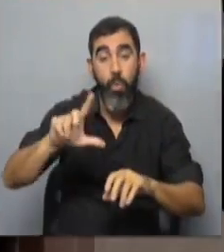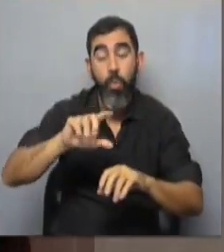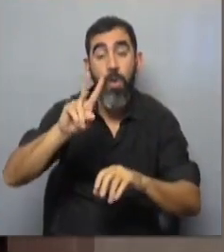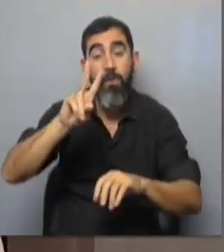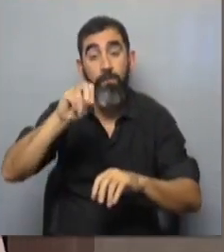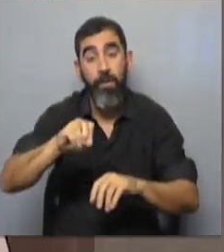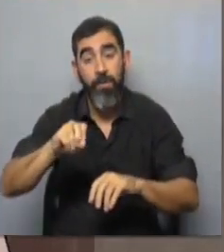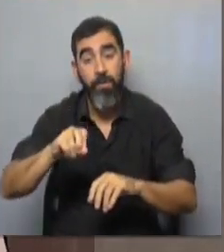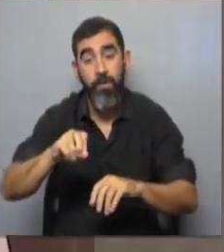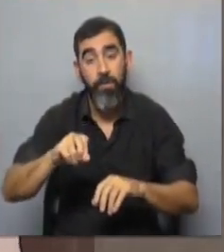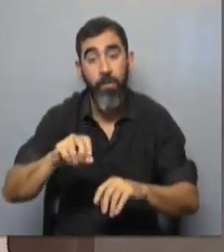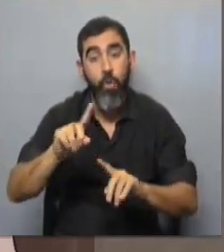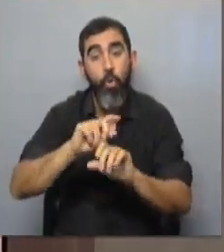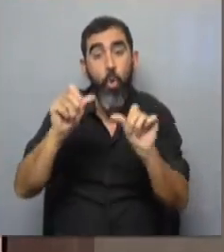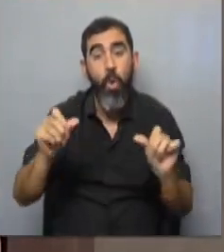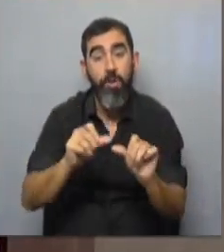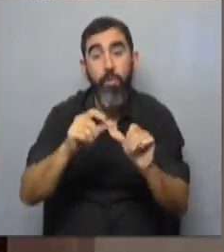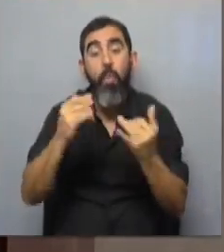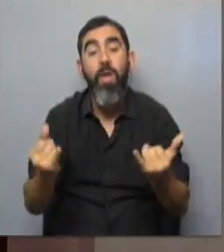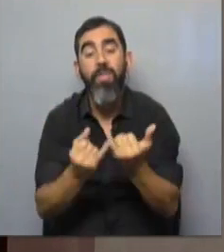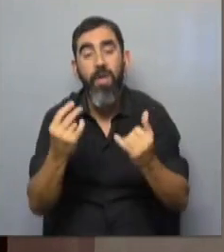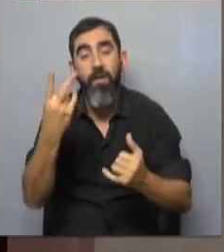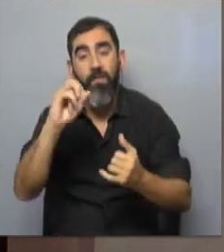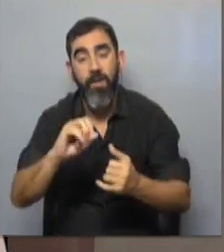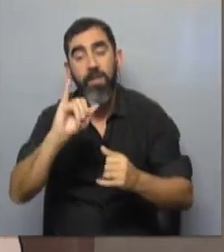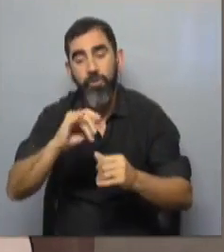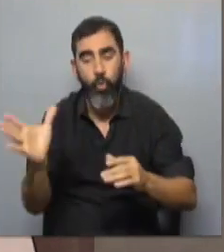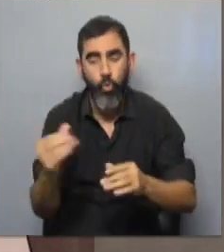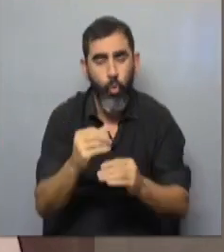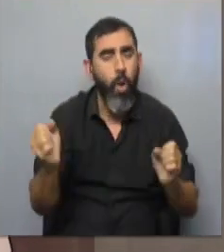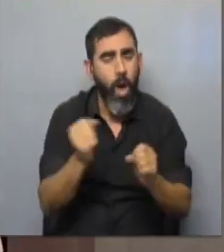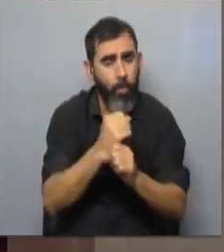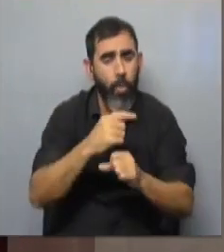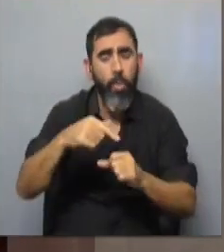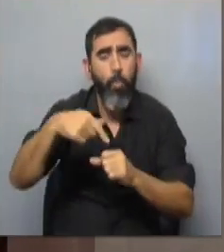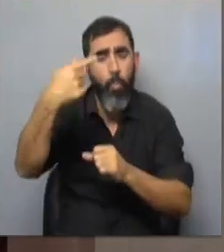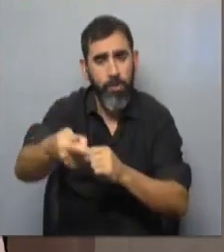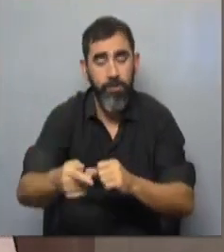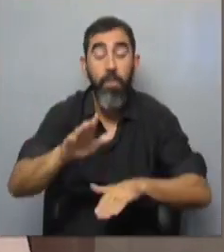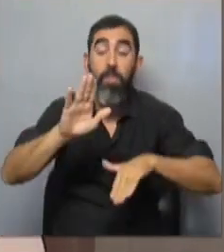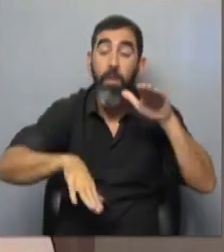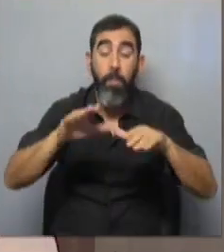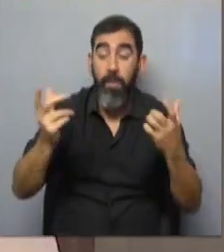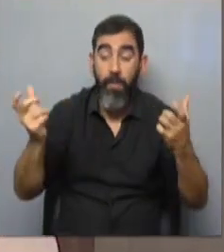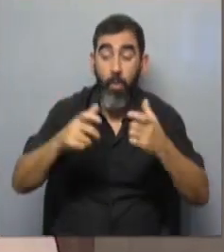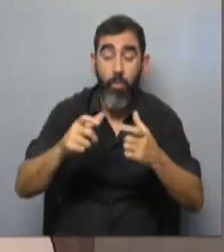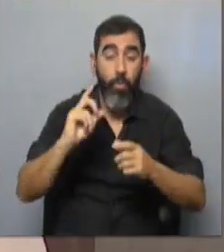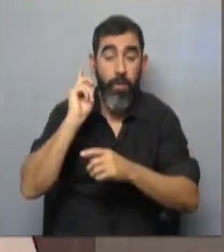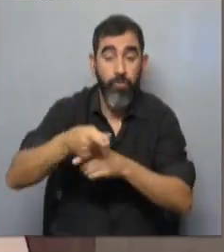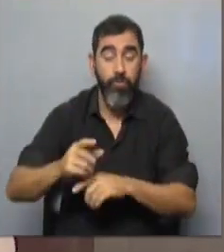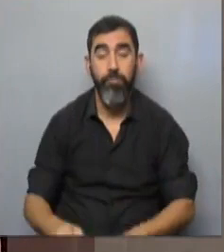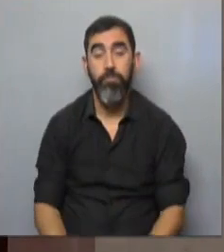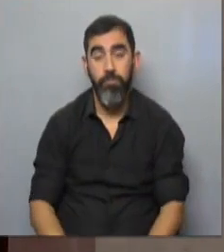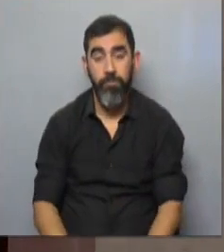20, nosotros no vamos a hacer medidas ese día. Sí están todas las medidas aprobadas para los días subsiguientes y dependerá de lo que sea esa